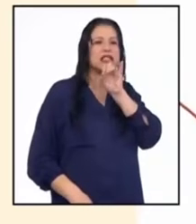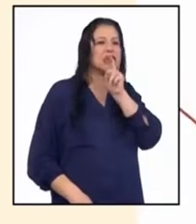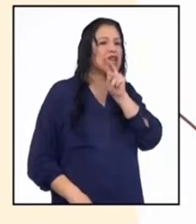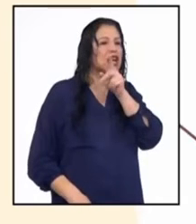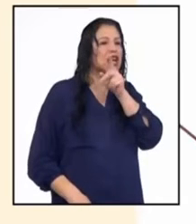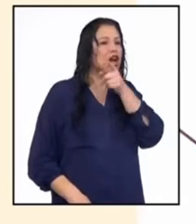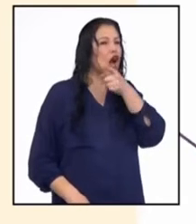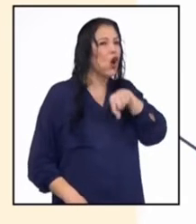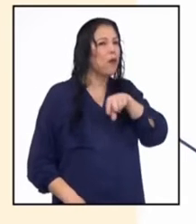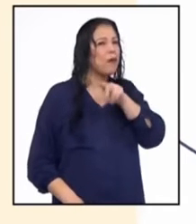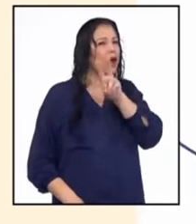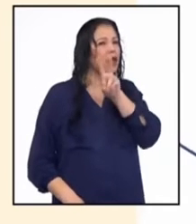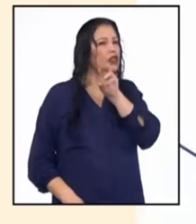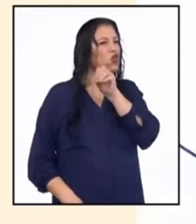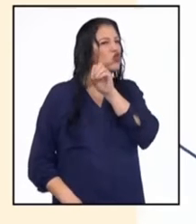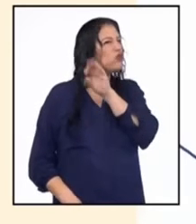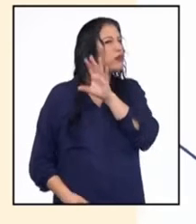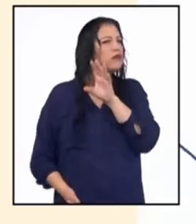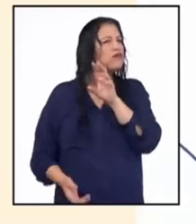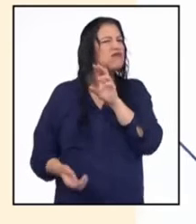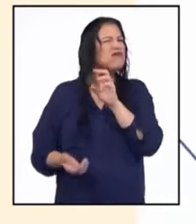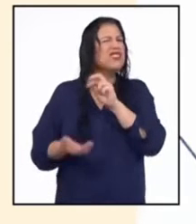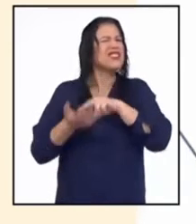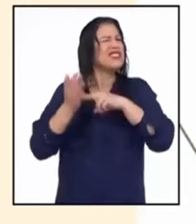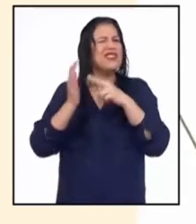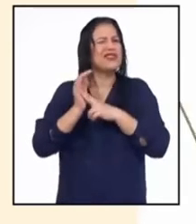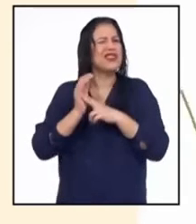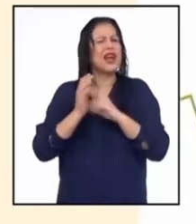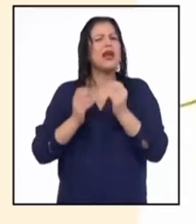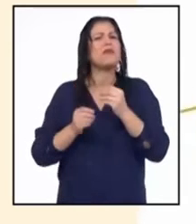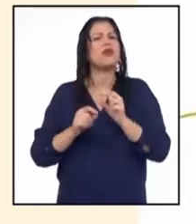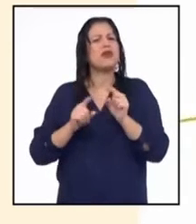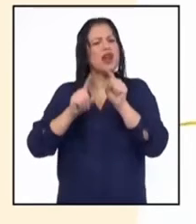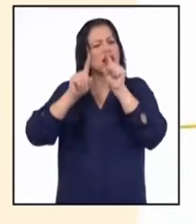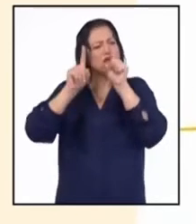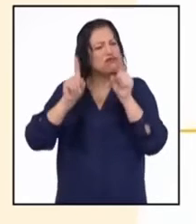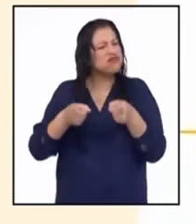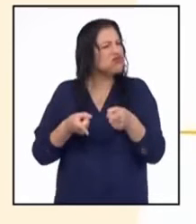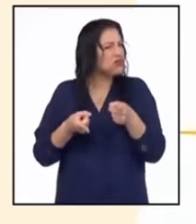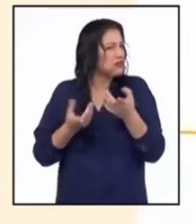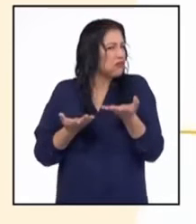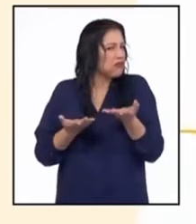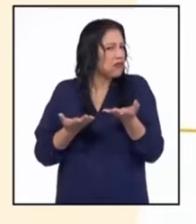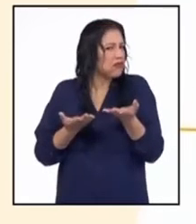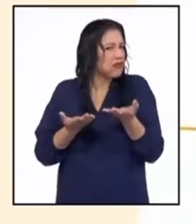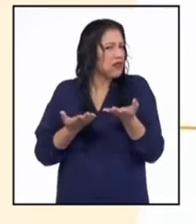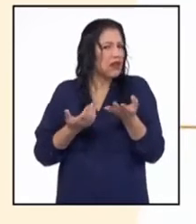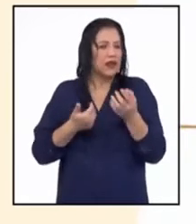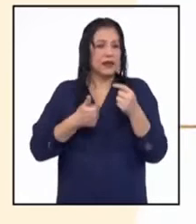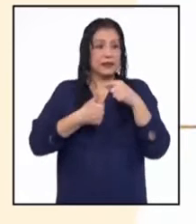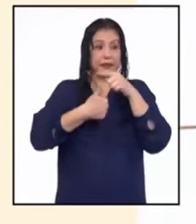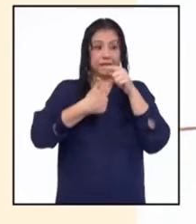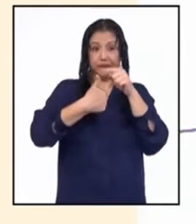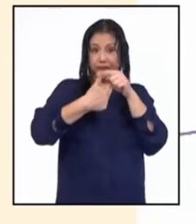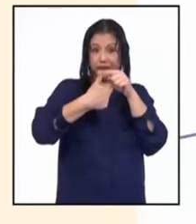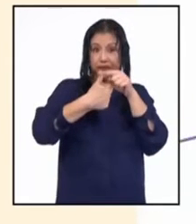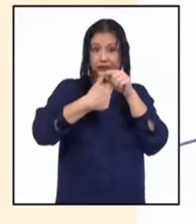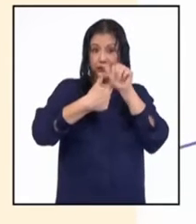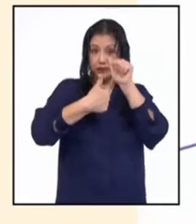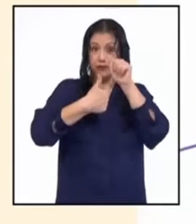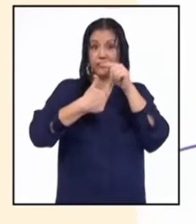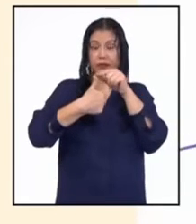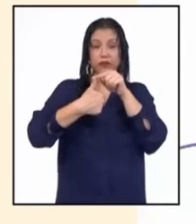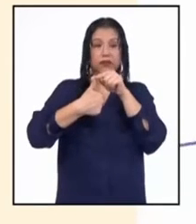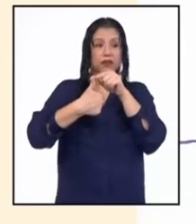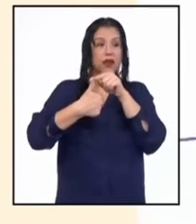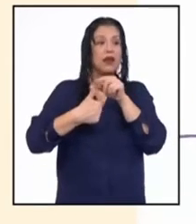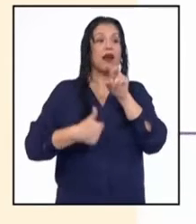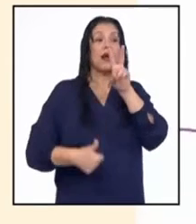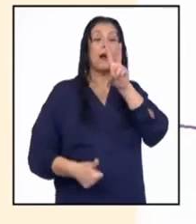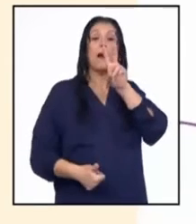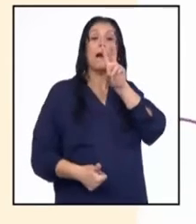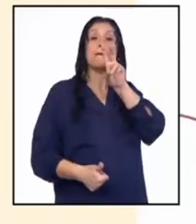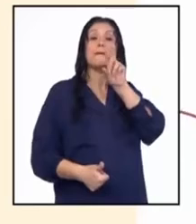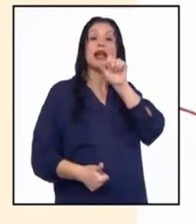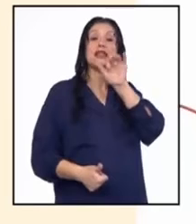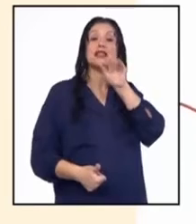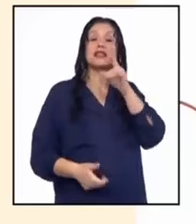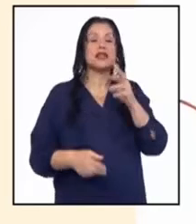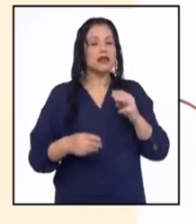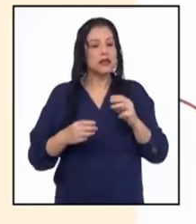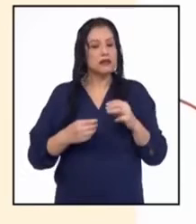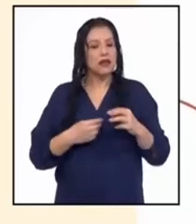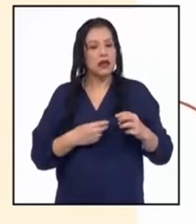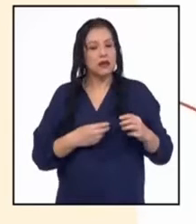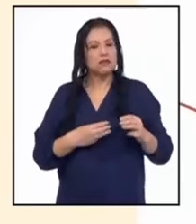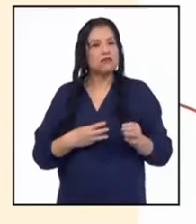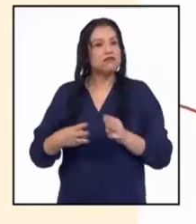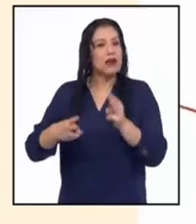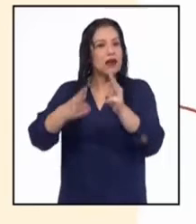¿Qué significa esto y por qué está puesto de esa manera? Las opciones son A. Balsiner es la forma